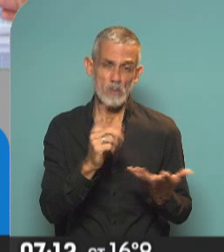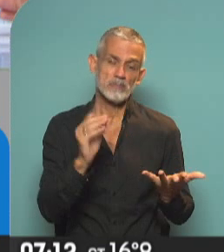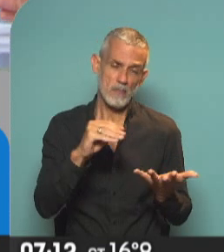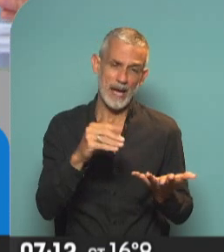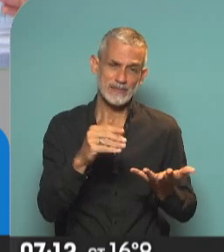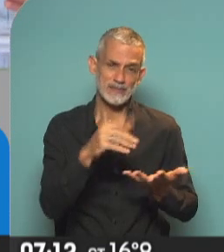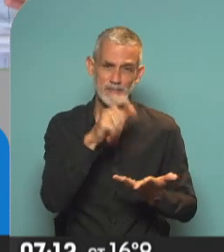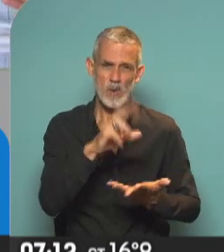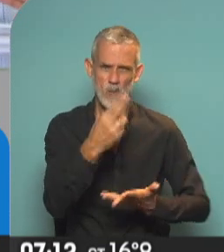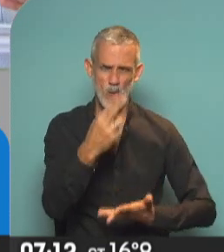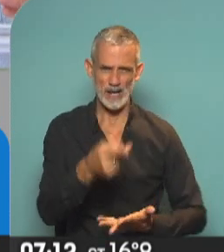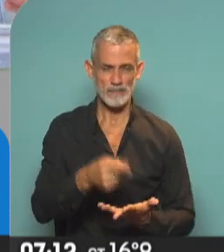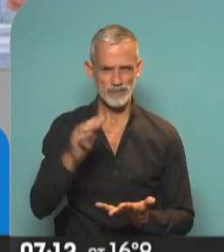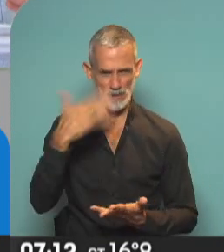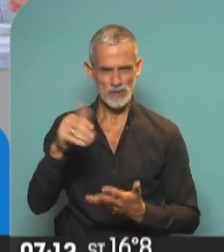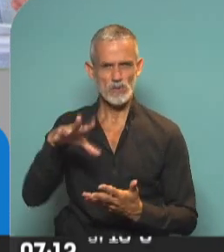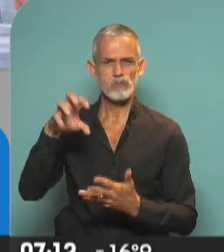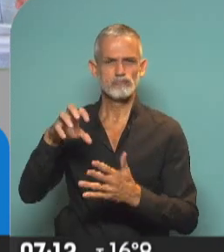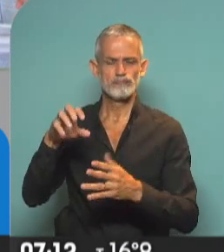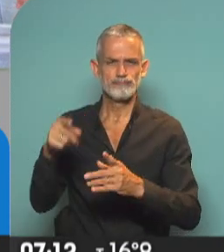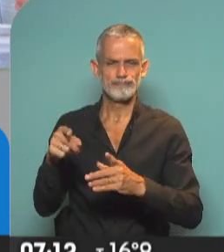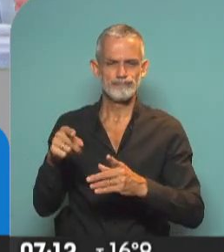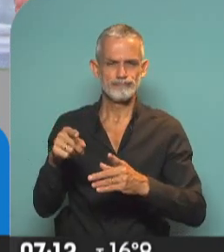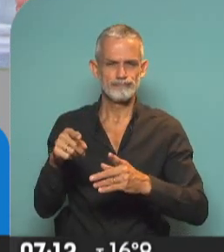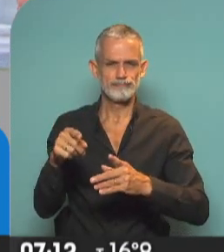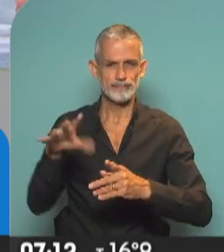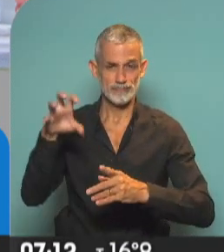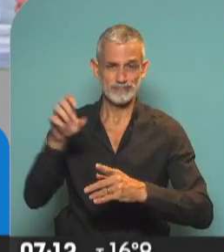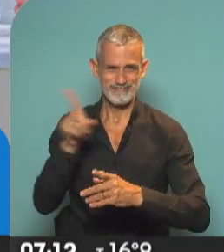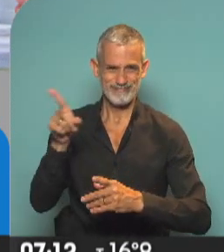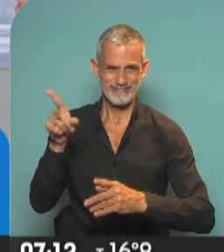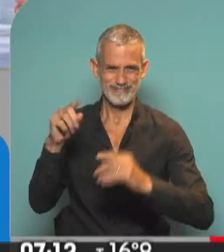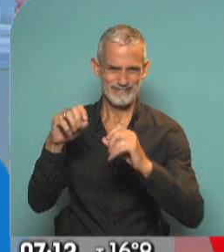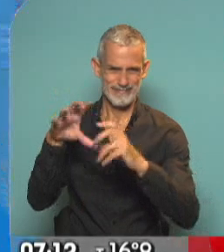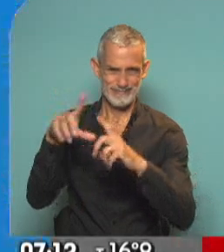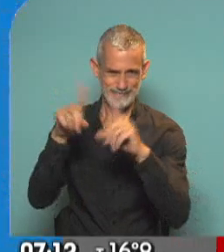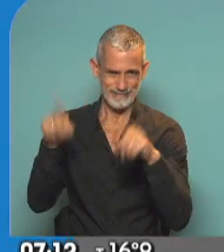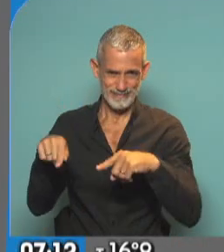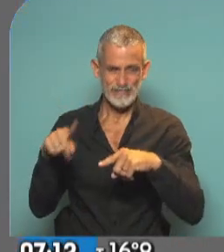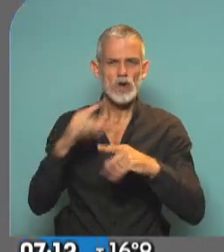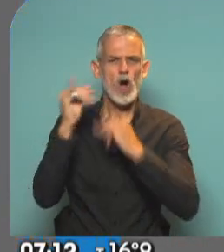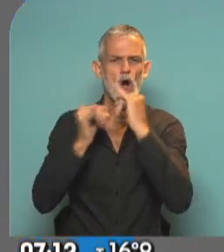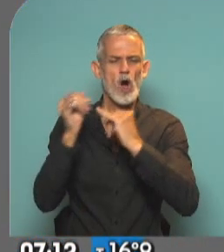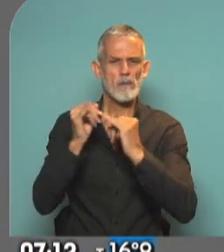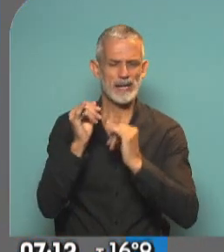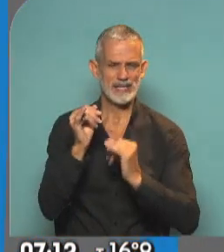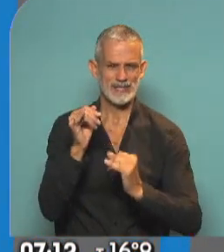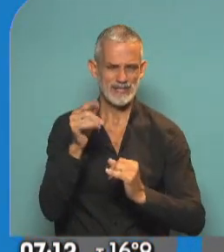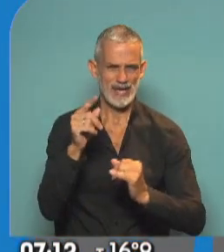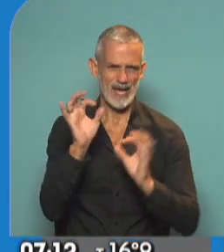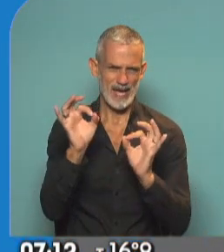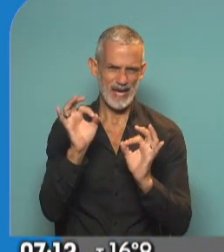paciente termina muriendo. Mira, vemos la próxima captura de pantalla porque allí hay una explicación al caso más completa de qué fue lo que pasó